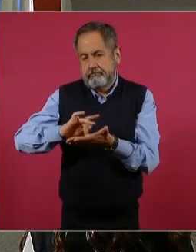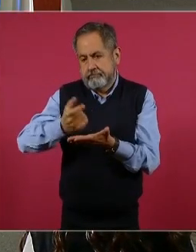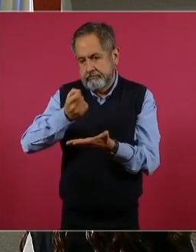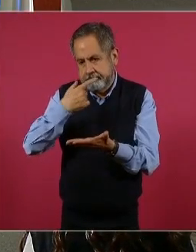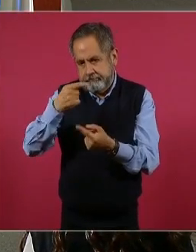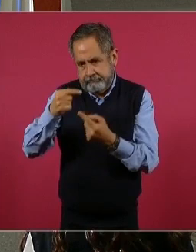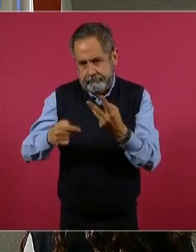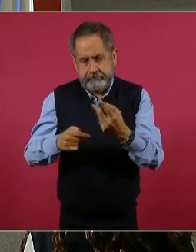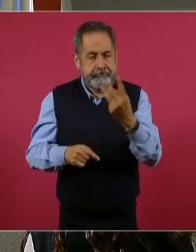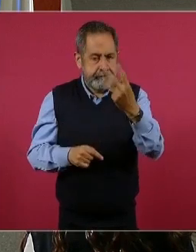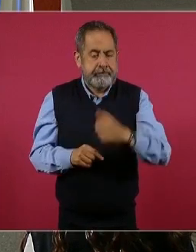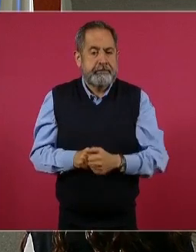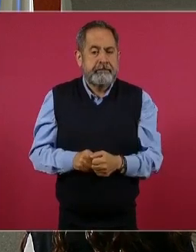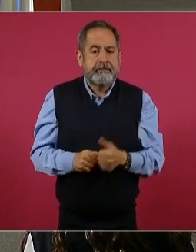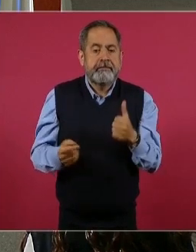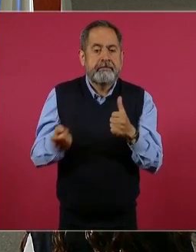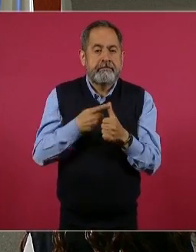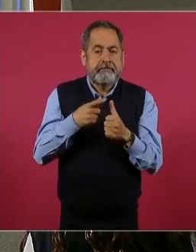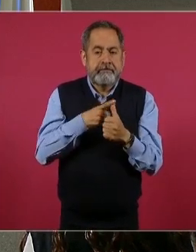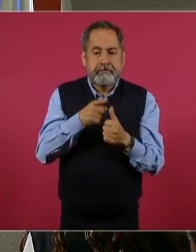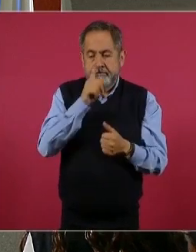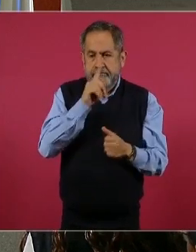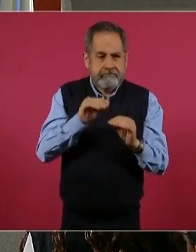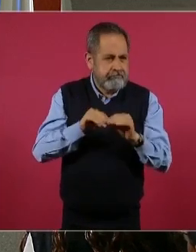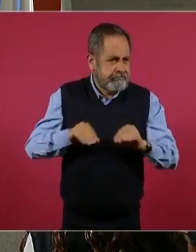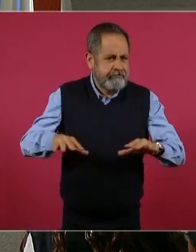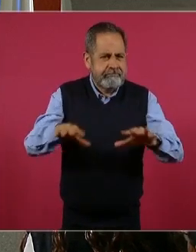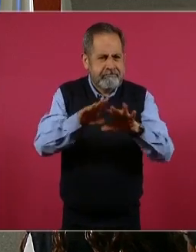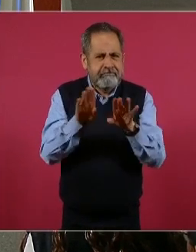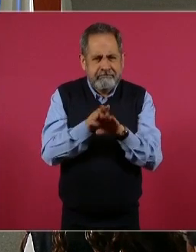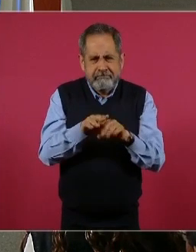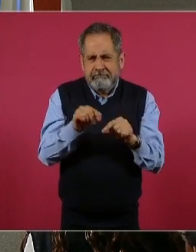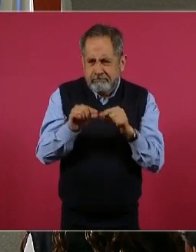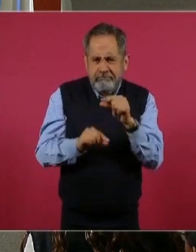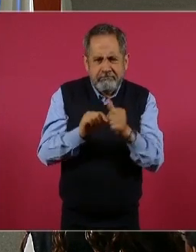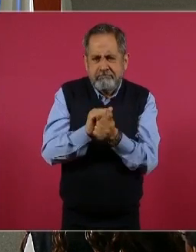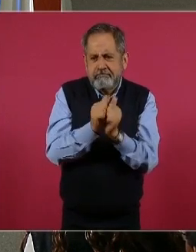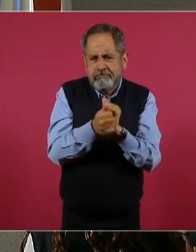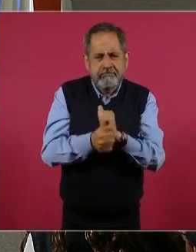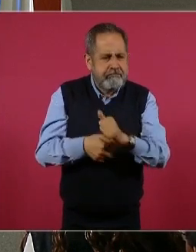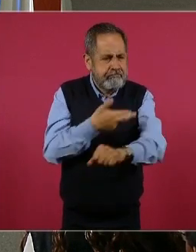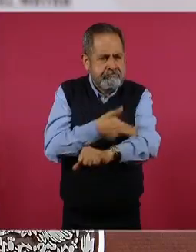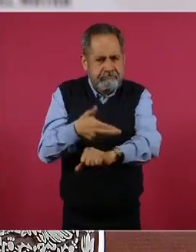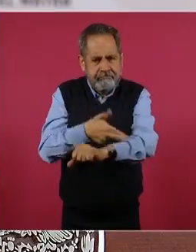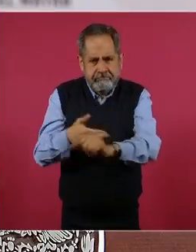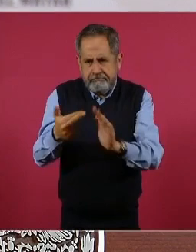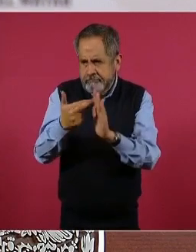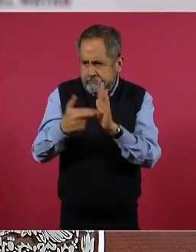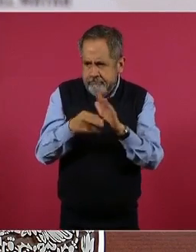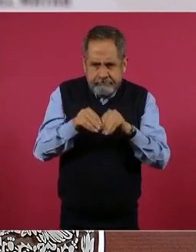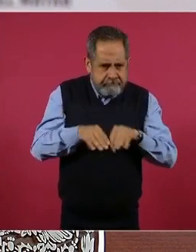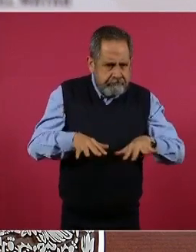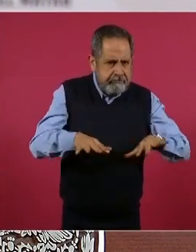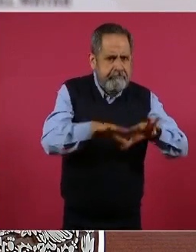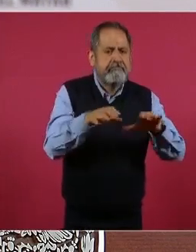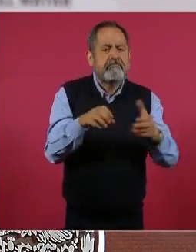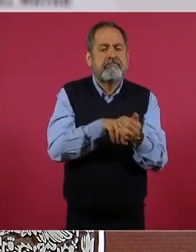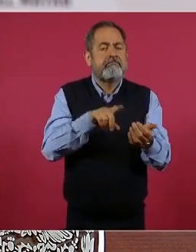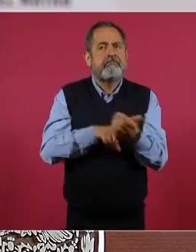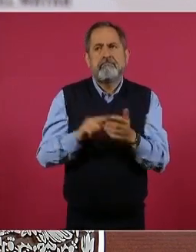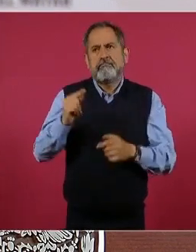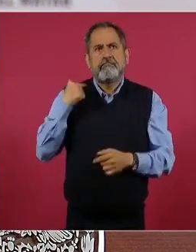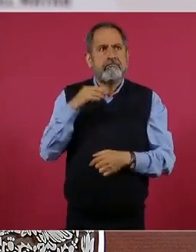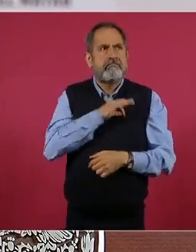Primero, presentaré una silente pero muy nociva red que se fue gestando en la regulación sanitaria de nuestro país, al menos en